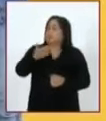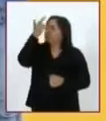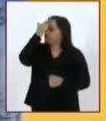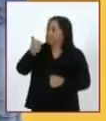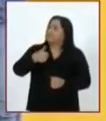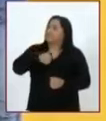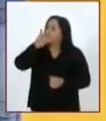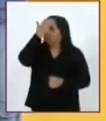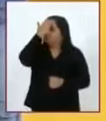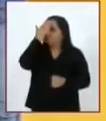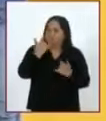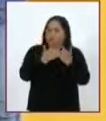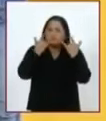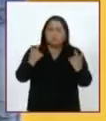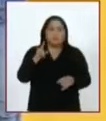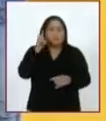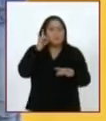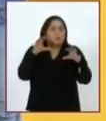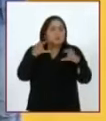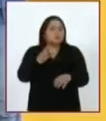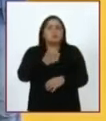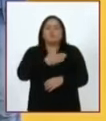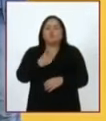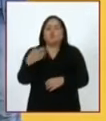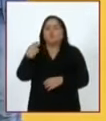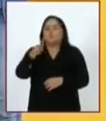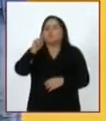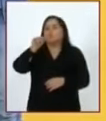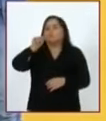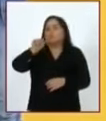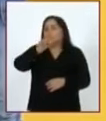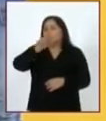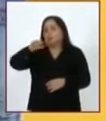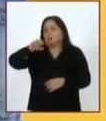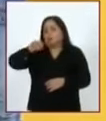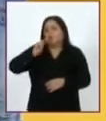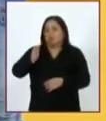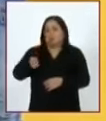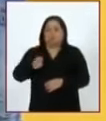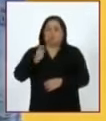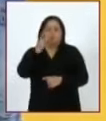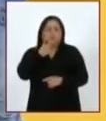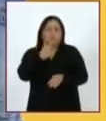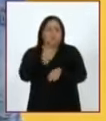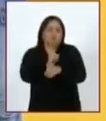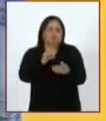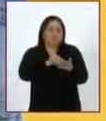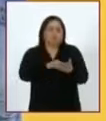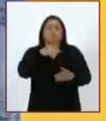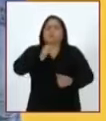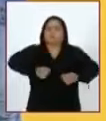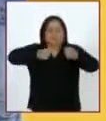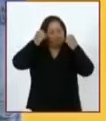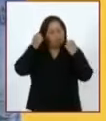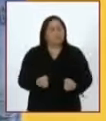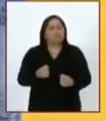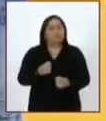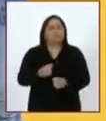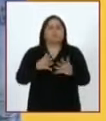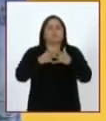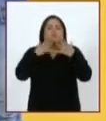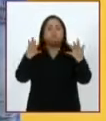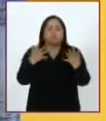un cuento de terror buenísimo llamado La pata de mono, de William Wyman Jacobs. Seguro que sería un gran